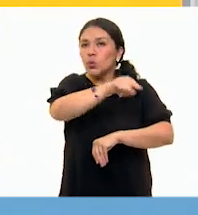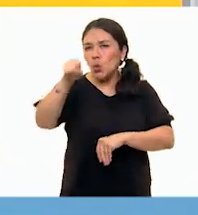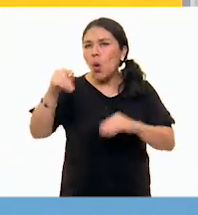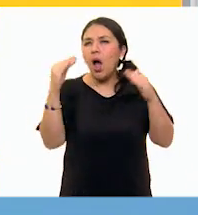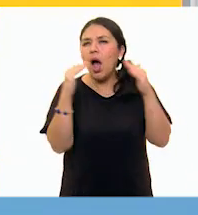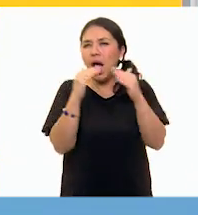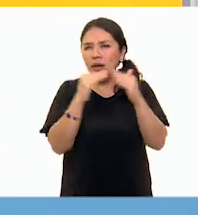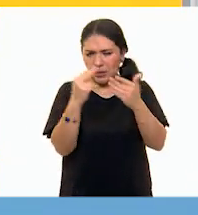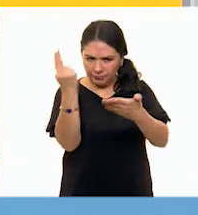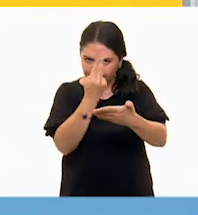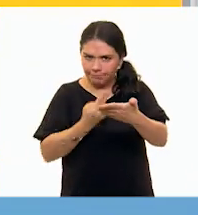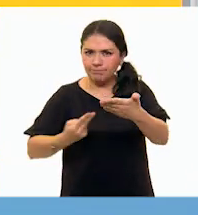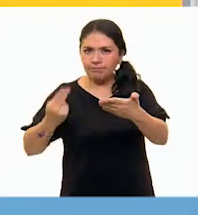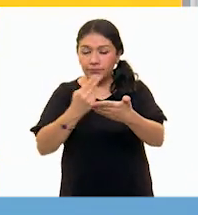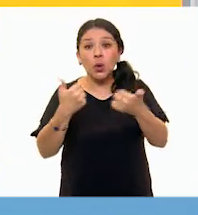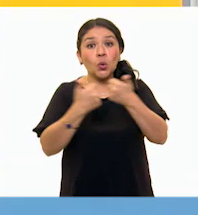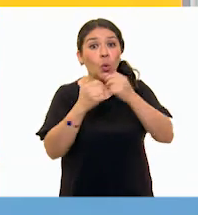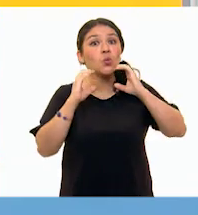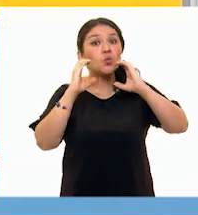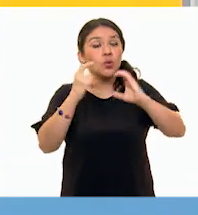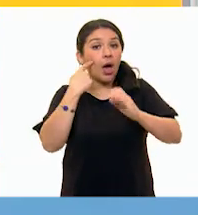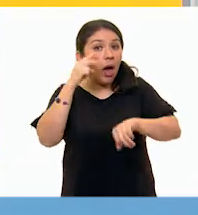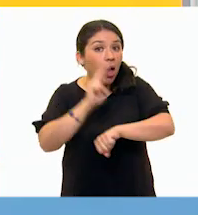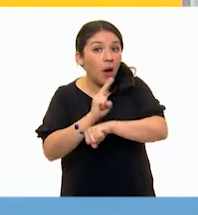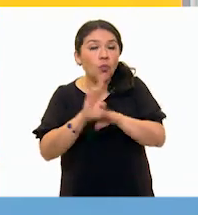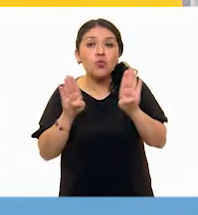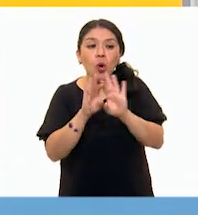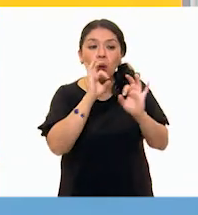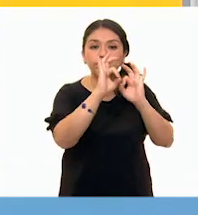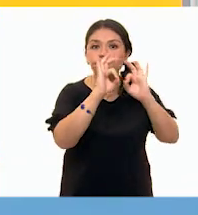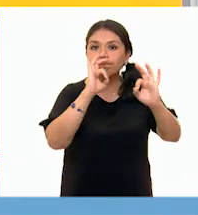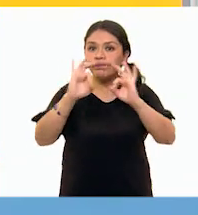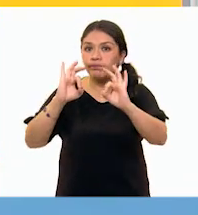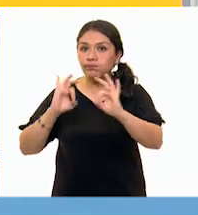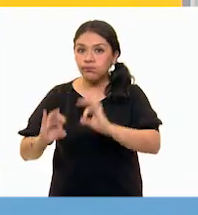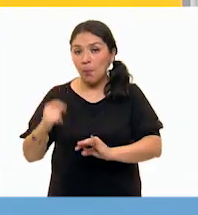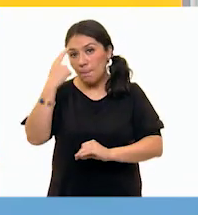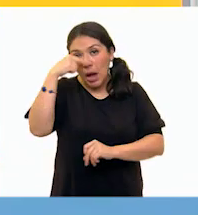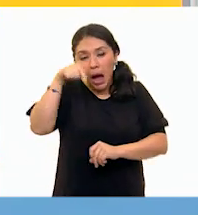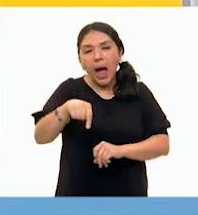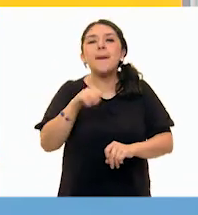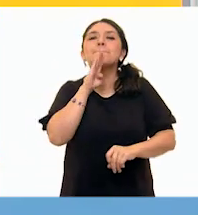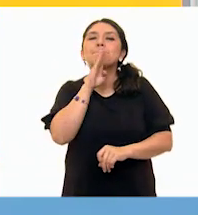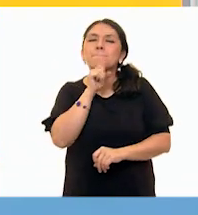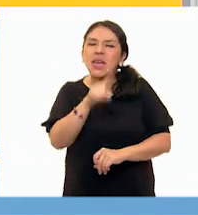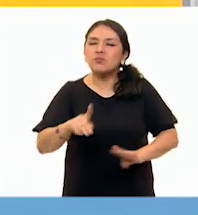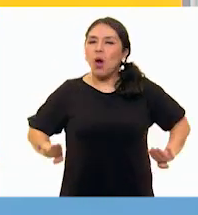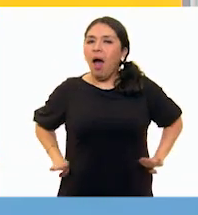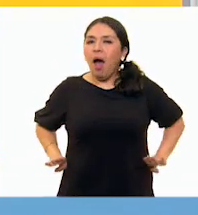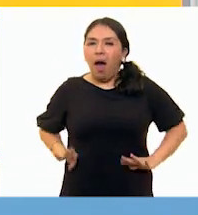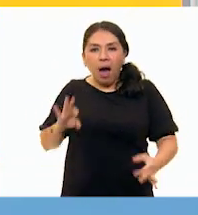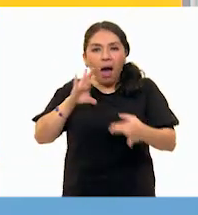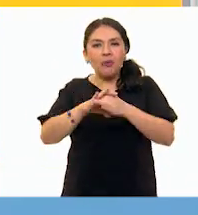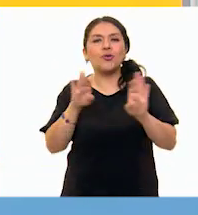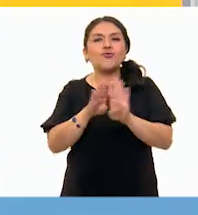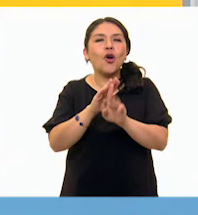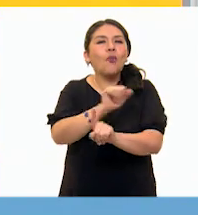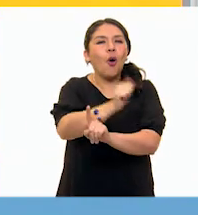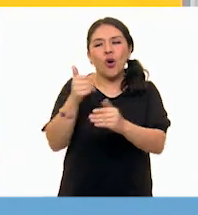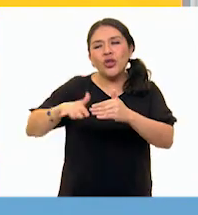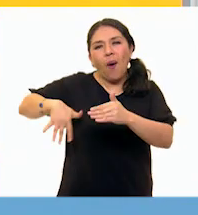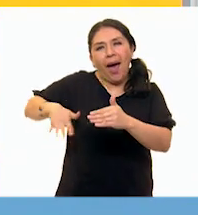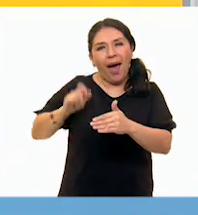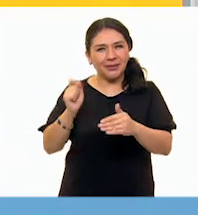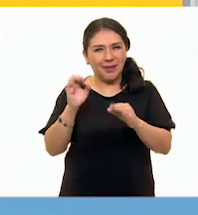casa, dibújenla y cuiden bien la distribución de los círculos para que vaya acorde con las figuras anteriores.